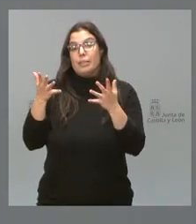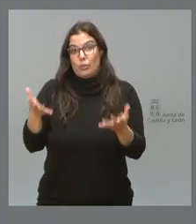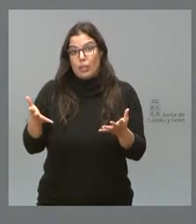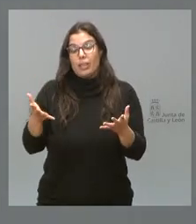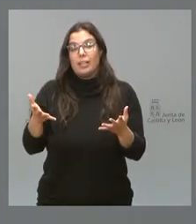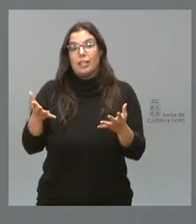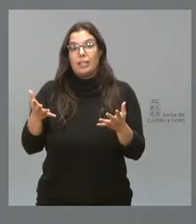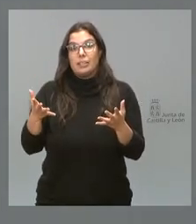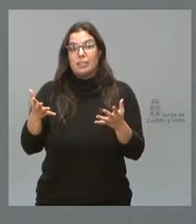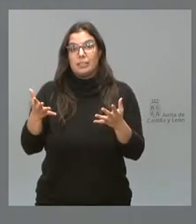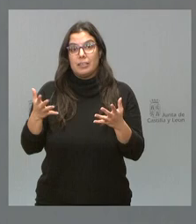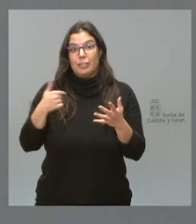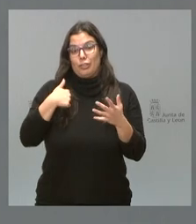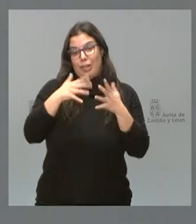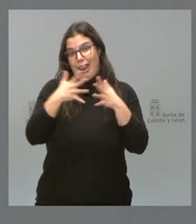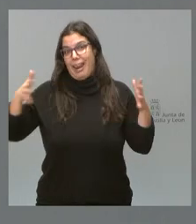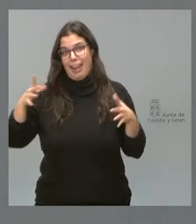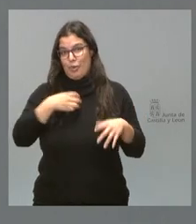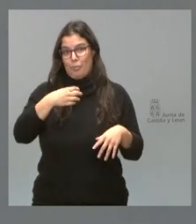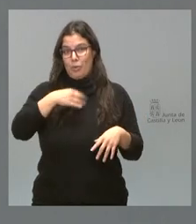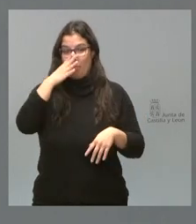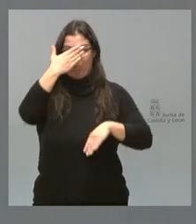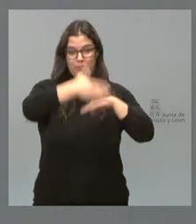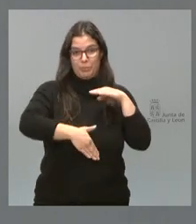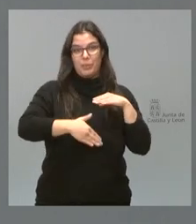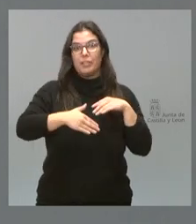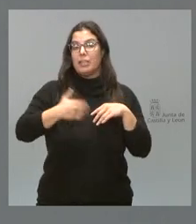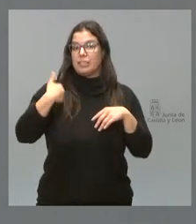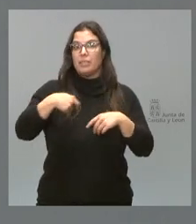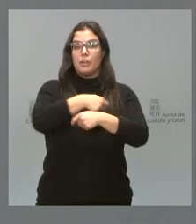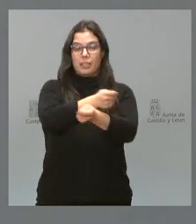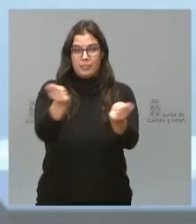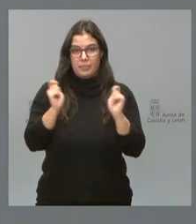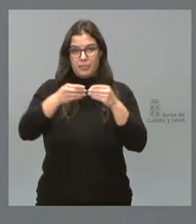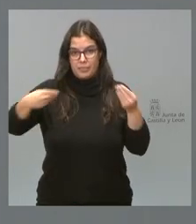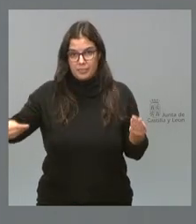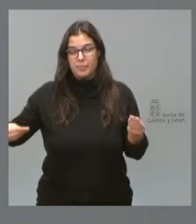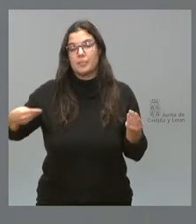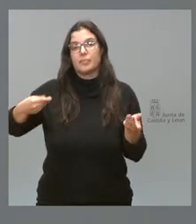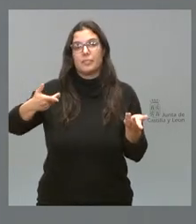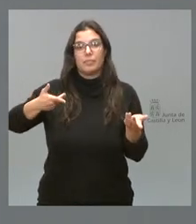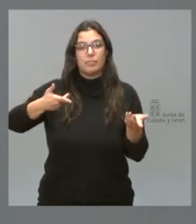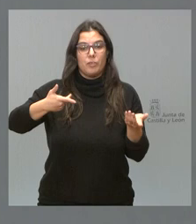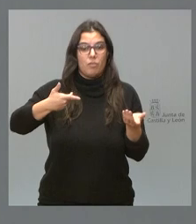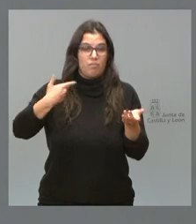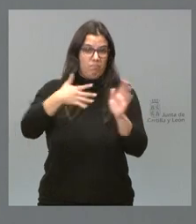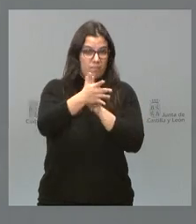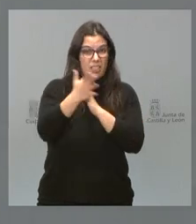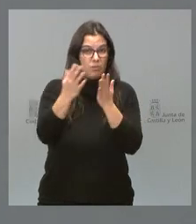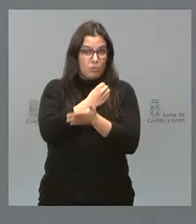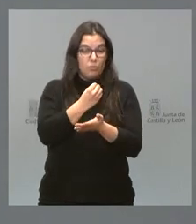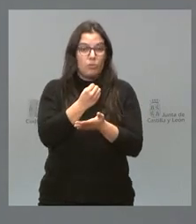en torno a mis explicaciones porque tienen ustedes la documentación que que